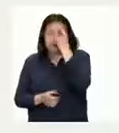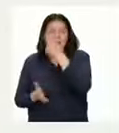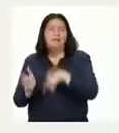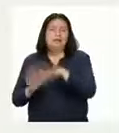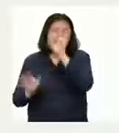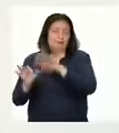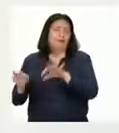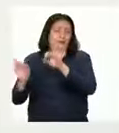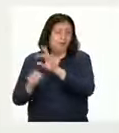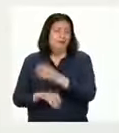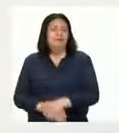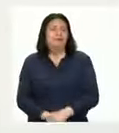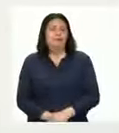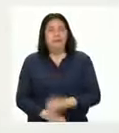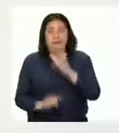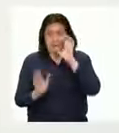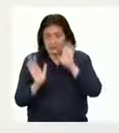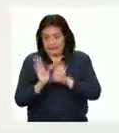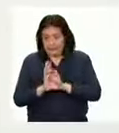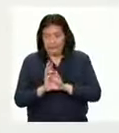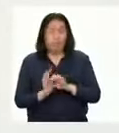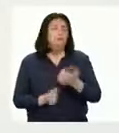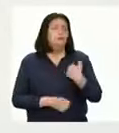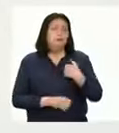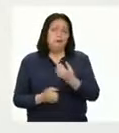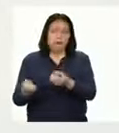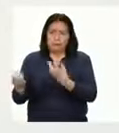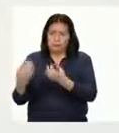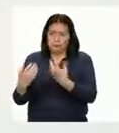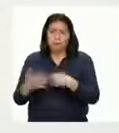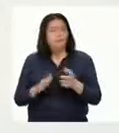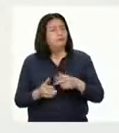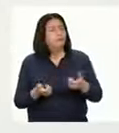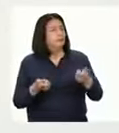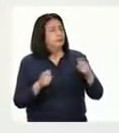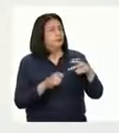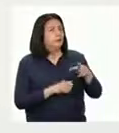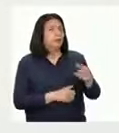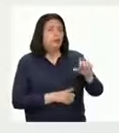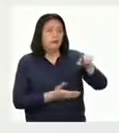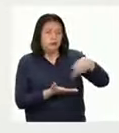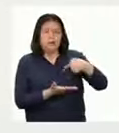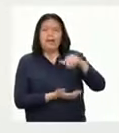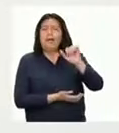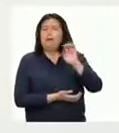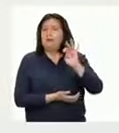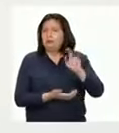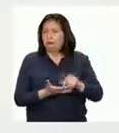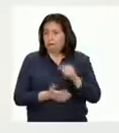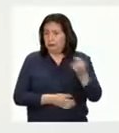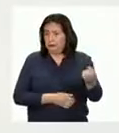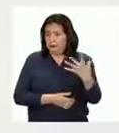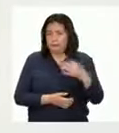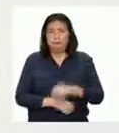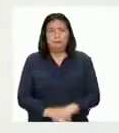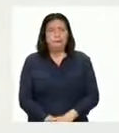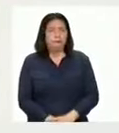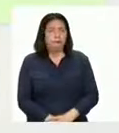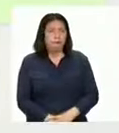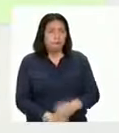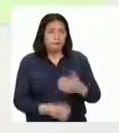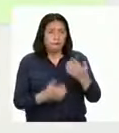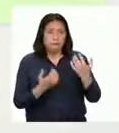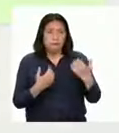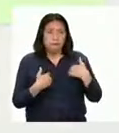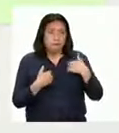más importante. Por ejemplo, lo que nos contó durante el comercial nuestro amigo Alberto. Él dijo, cuando